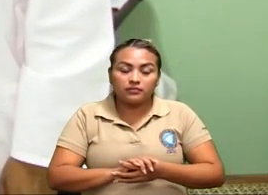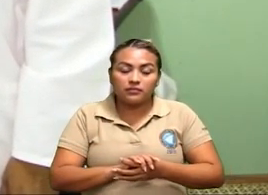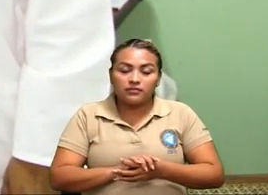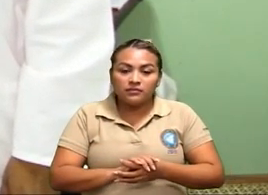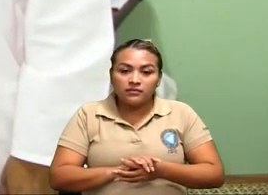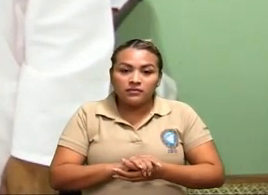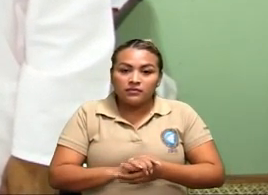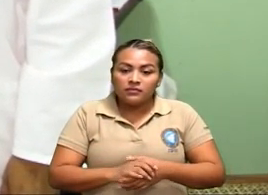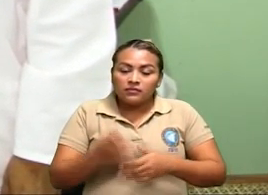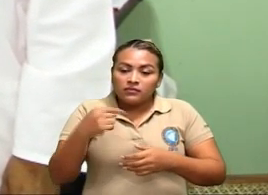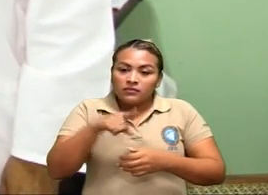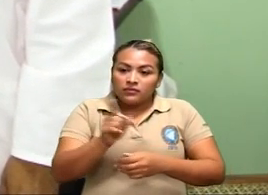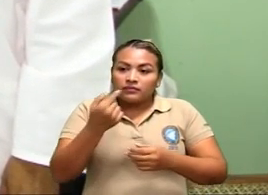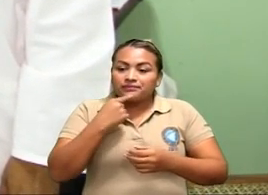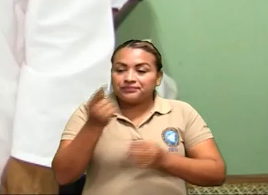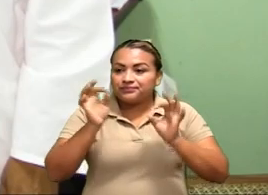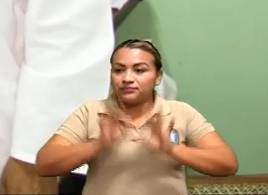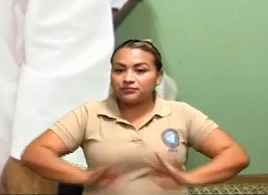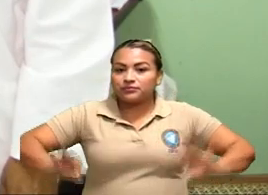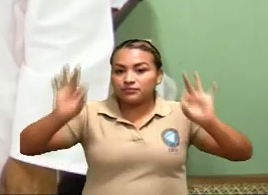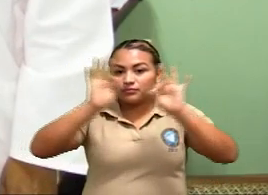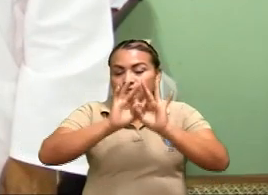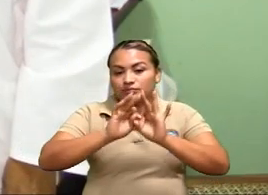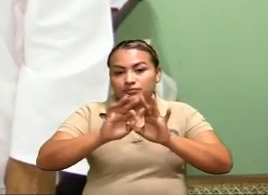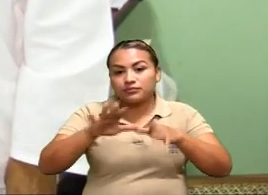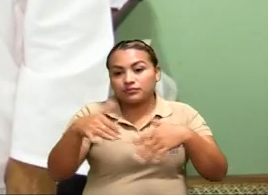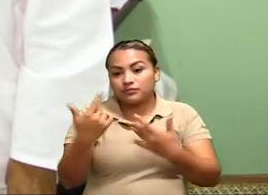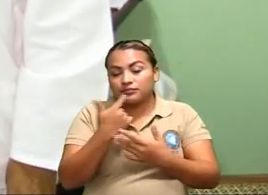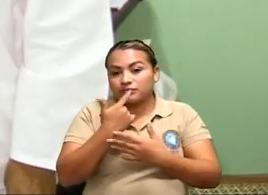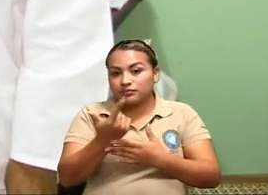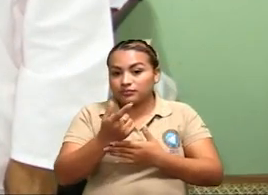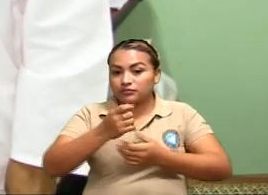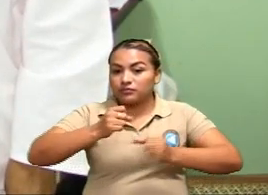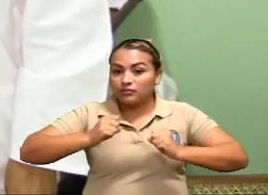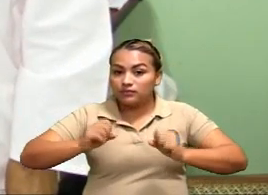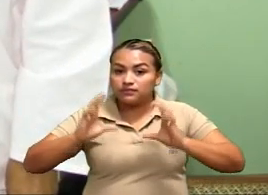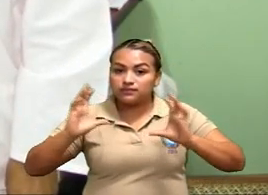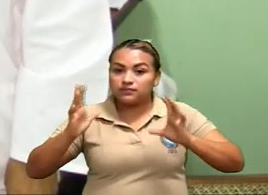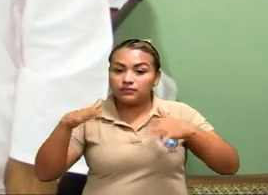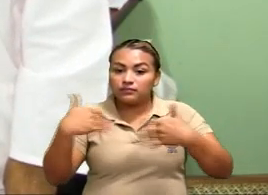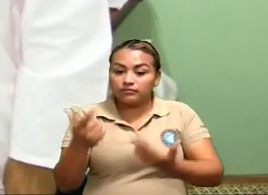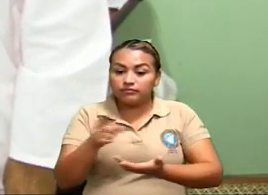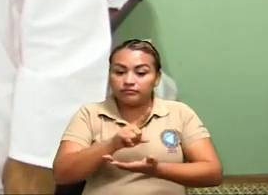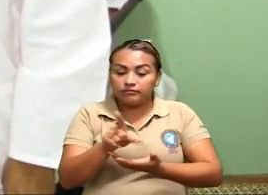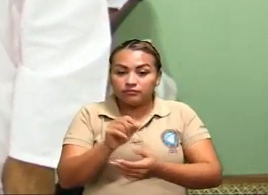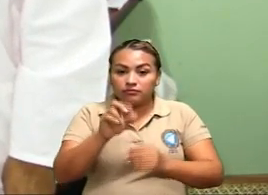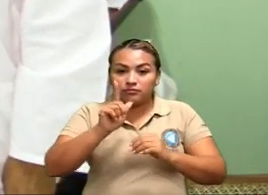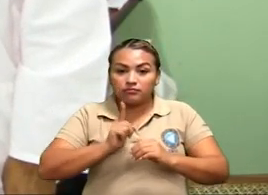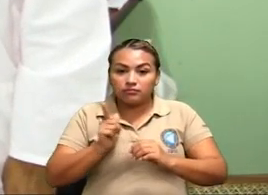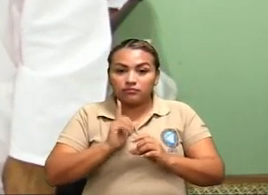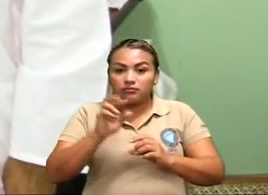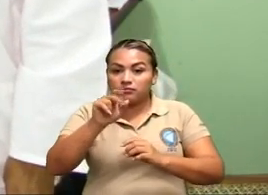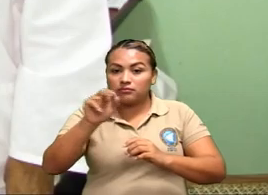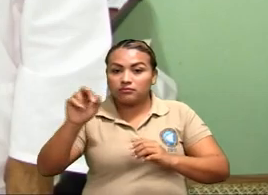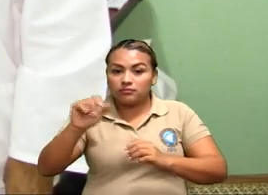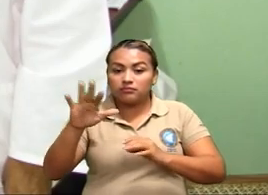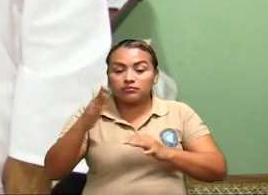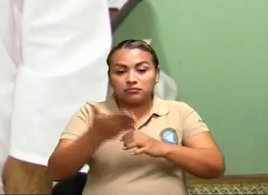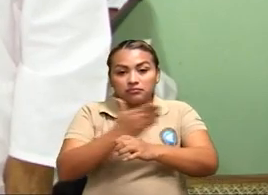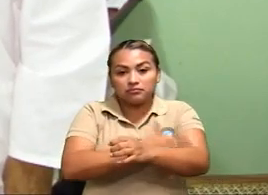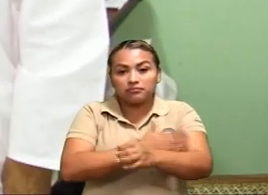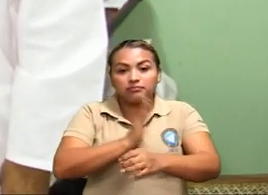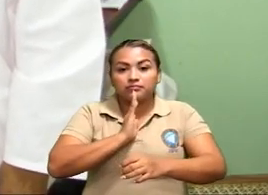importante, licenciada, y es que, por ejemplo, el peso ideal de nosotros tiene que ser lo mismo que